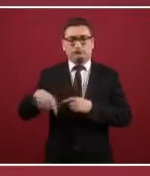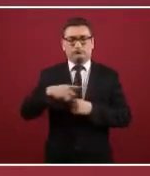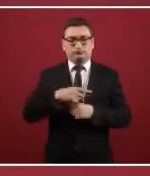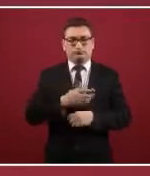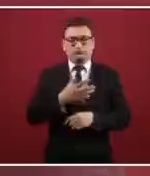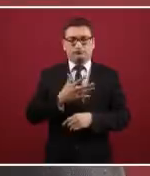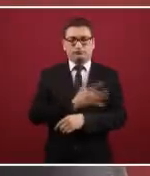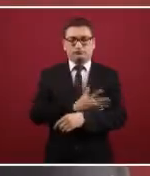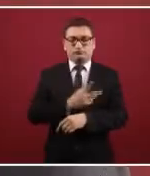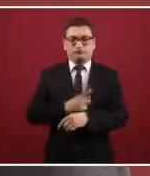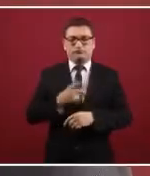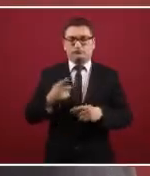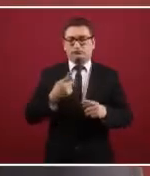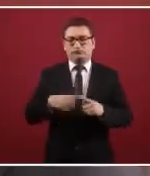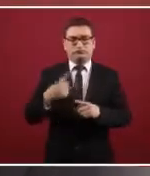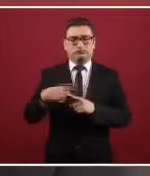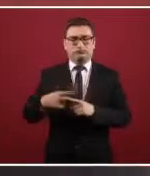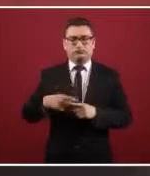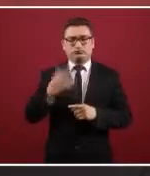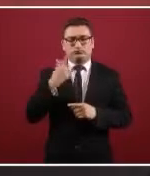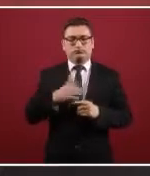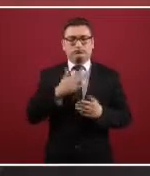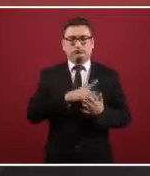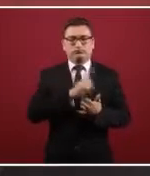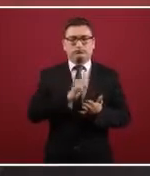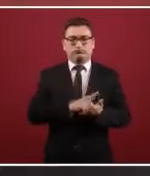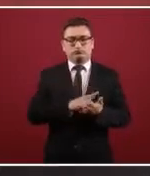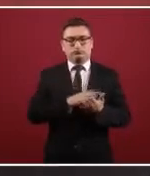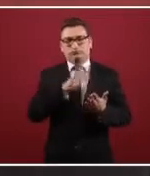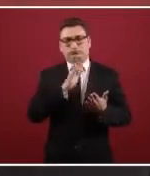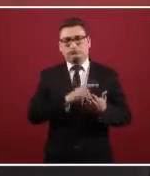rectitud, con apego a la legalidad,